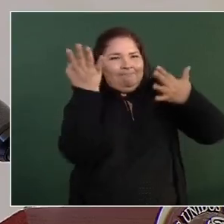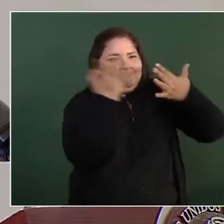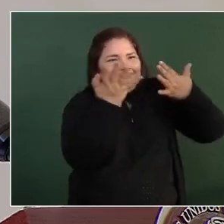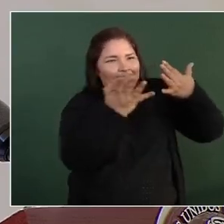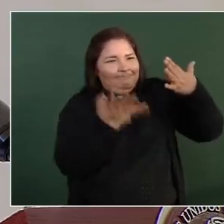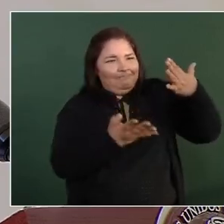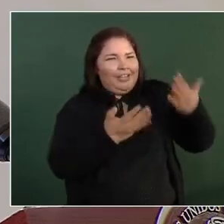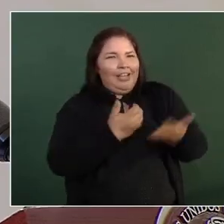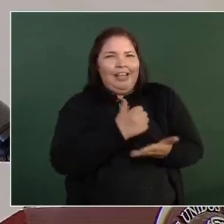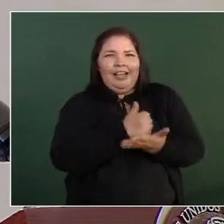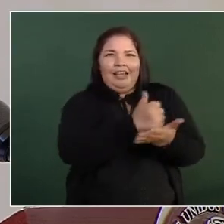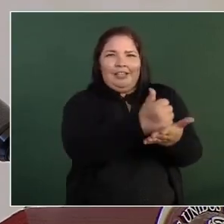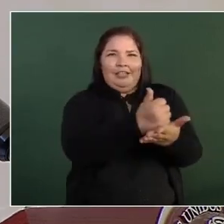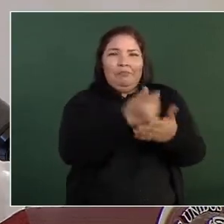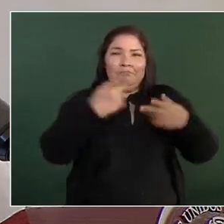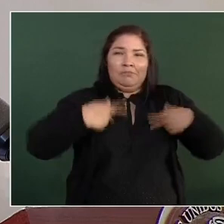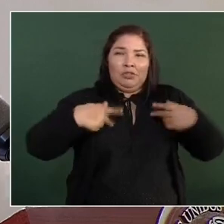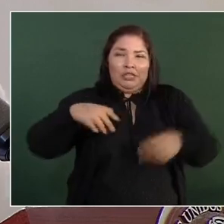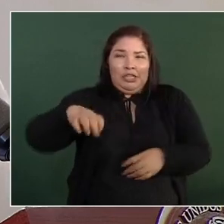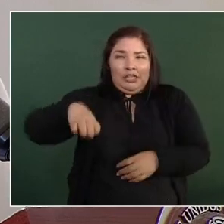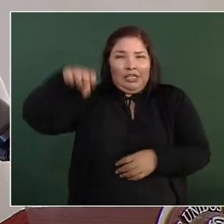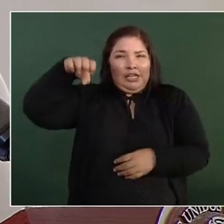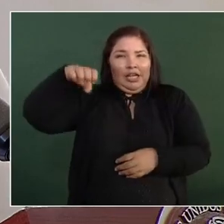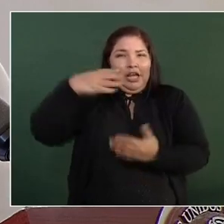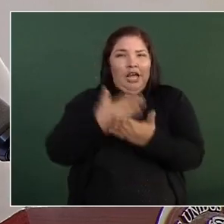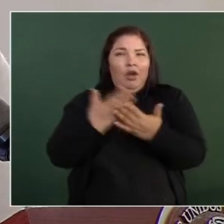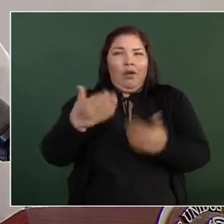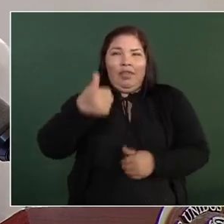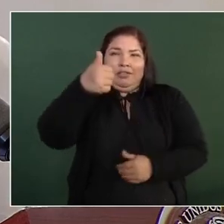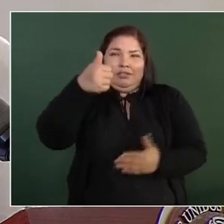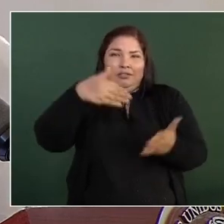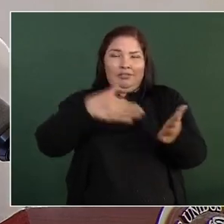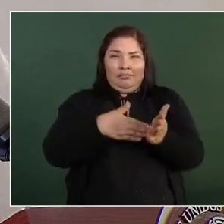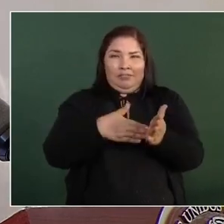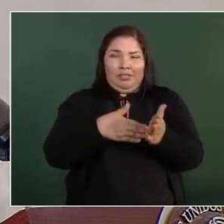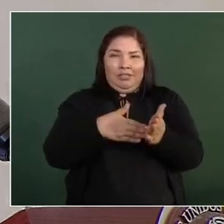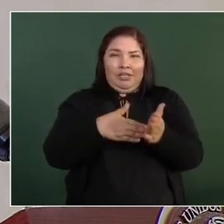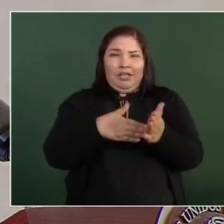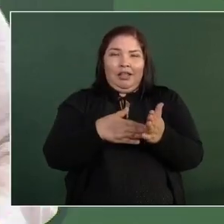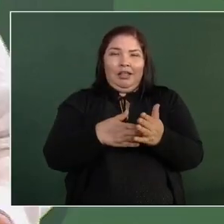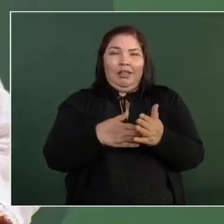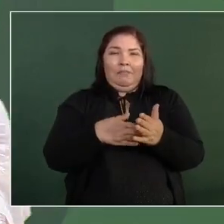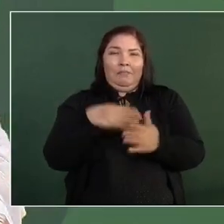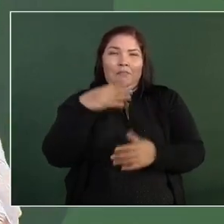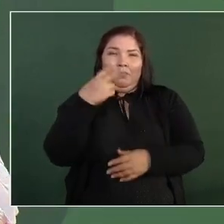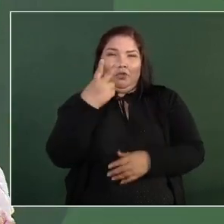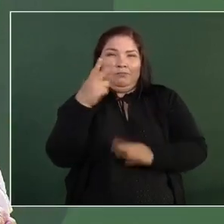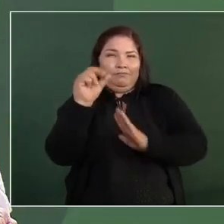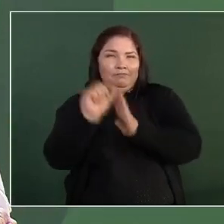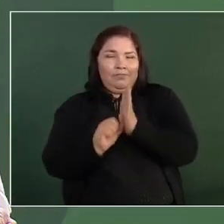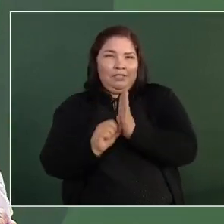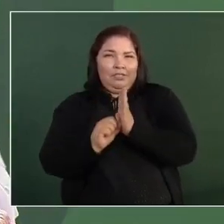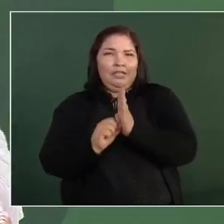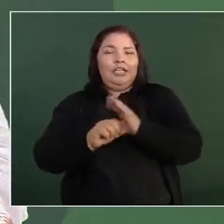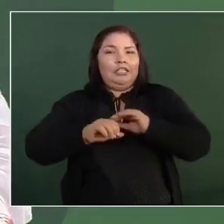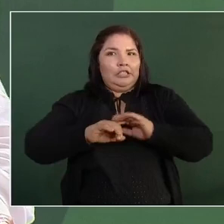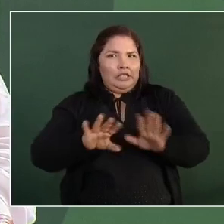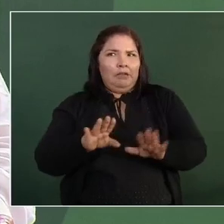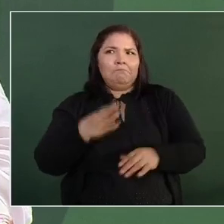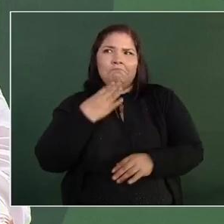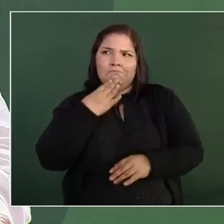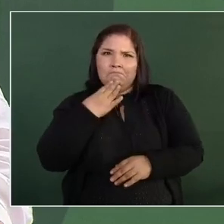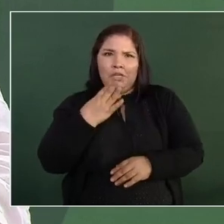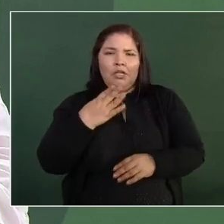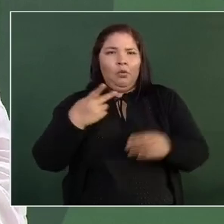adultos mayores que ahora van a tener 6,000 en el bimestre, que yo les digo que ya con 6,000 donde hay